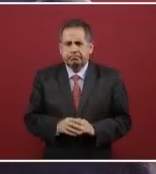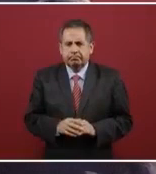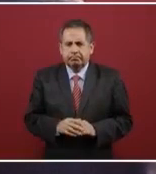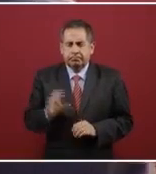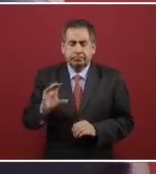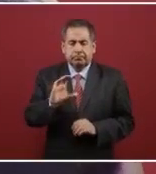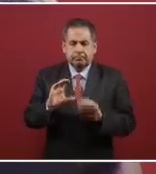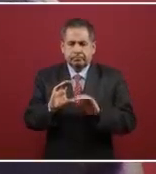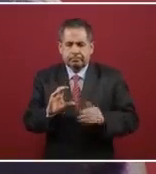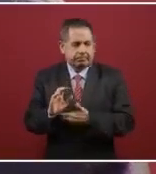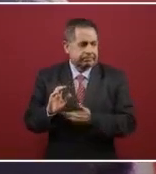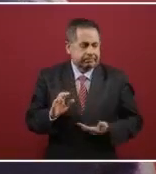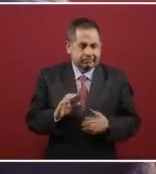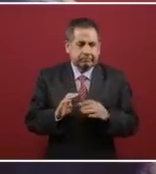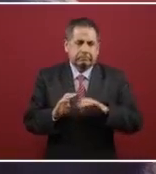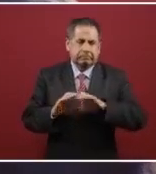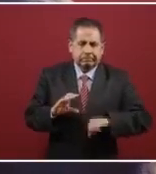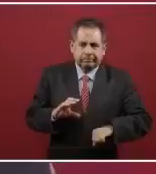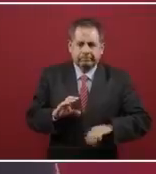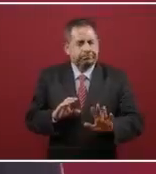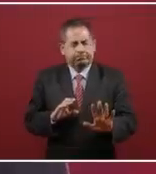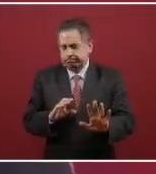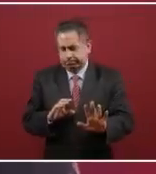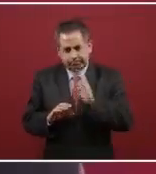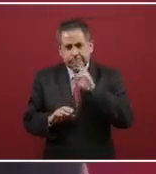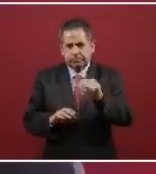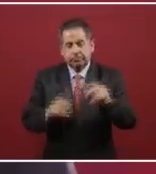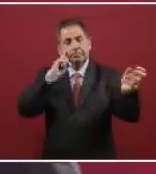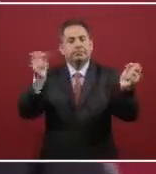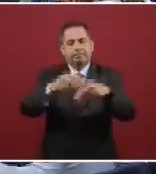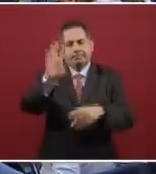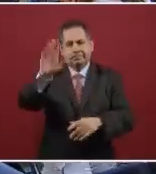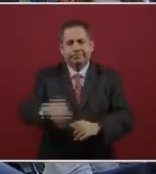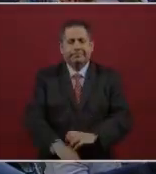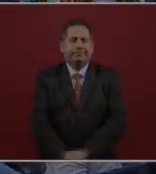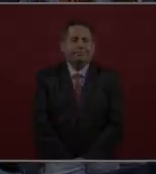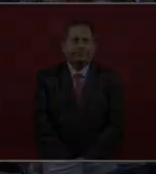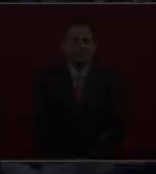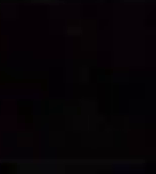Auspicia el moche y el piquete de ojo. Bueno, nos vemos.